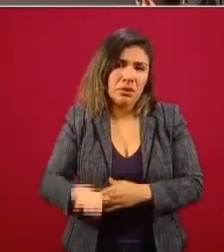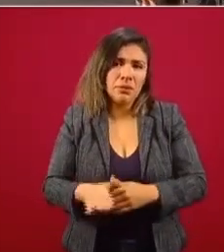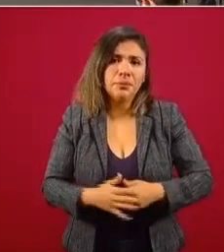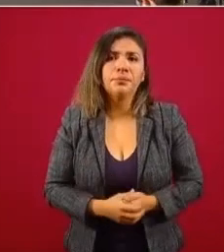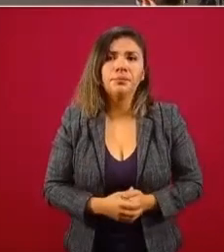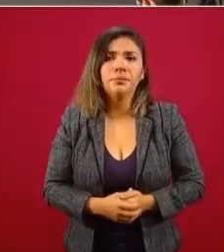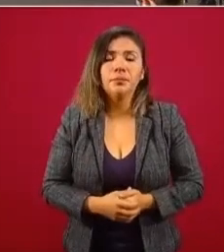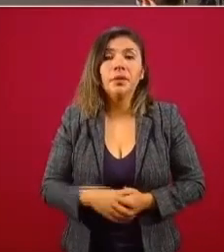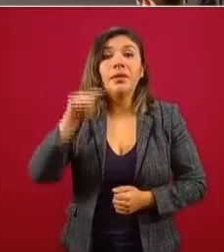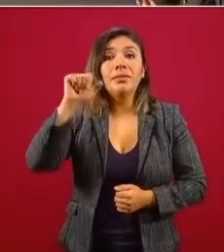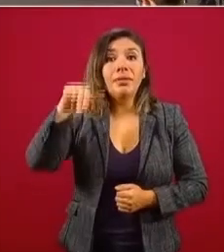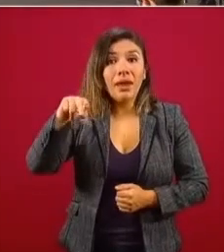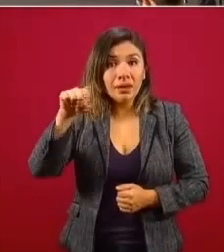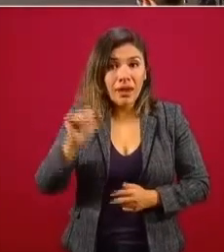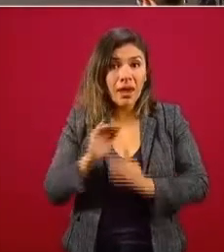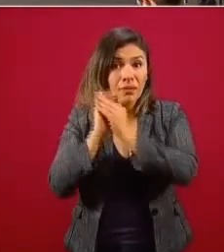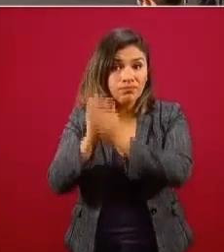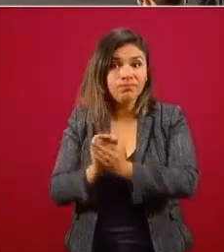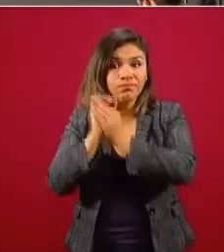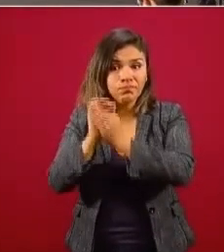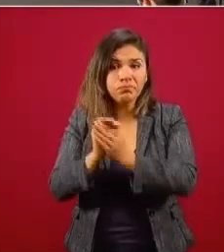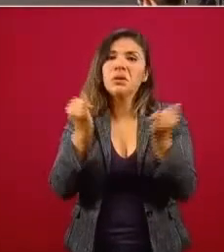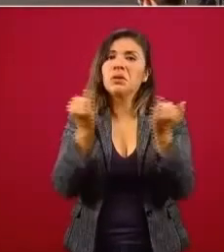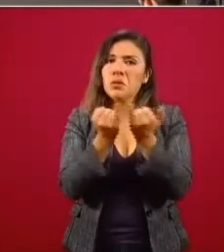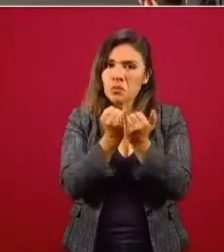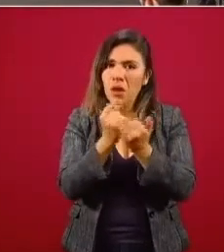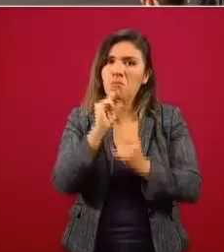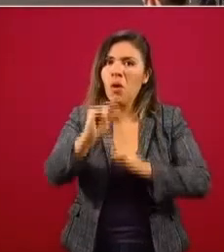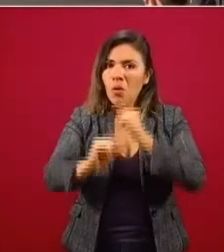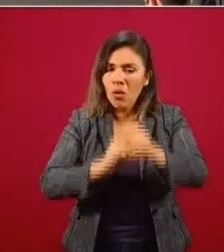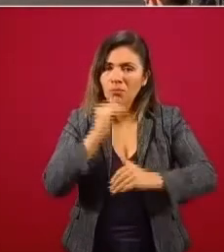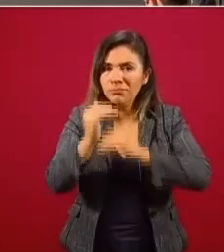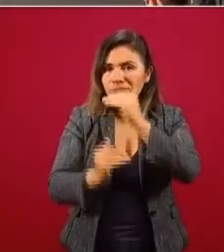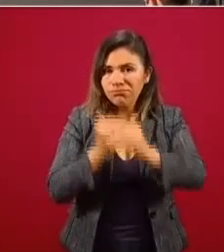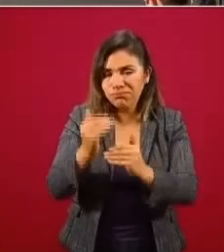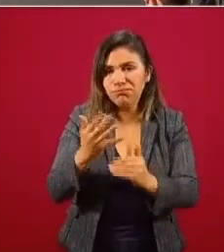caso de las tandas alba también avanzando